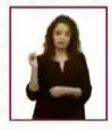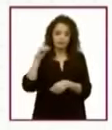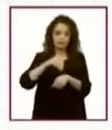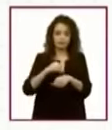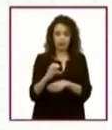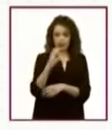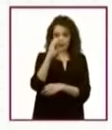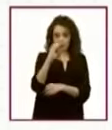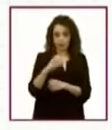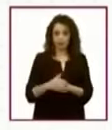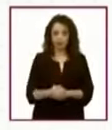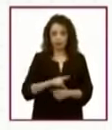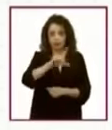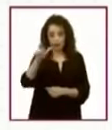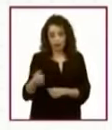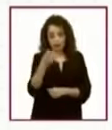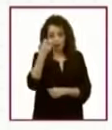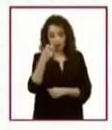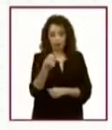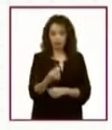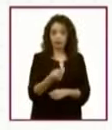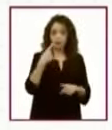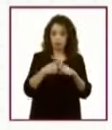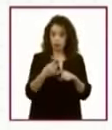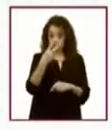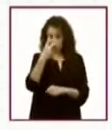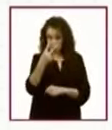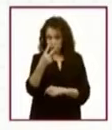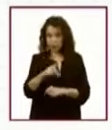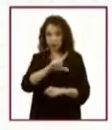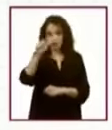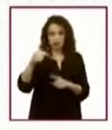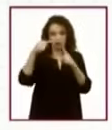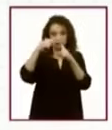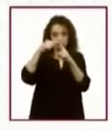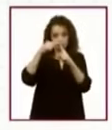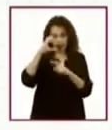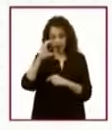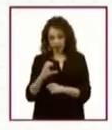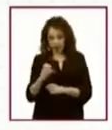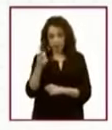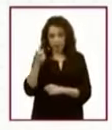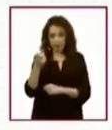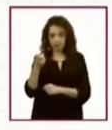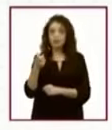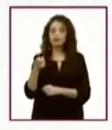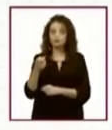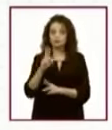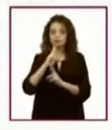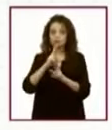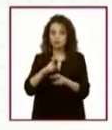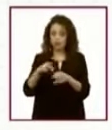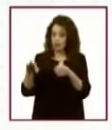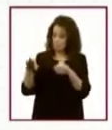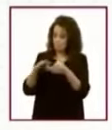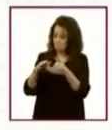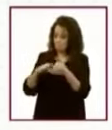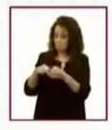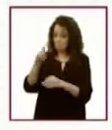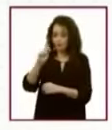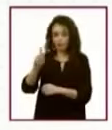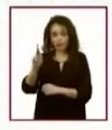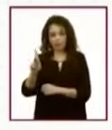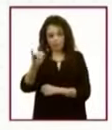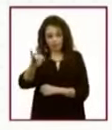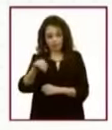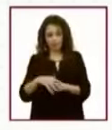a n por 2 y lo divides entre c, verás que el resultado es muy cercano a pi. Entre mayor sea